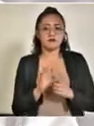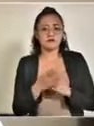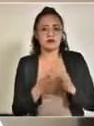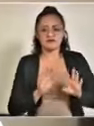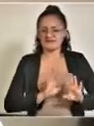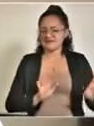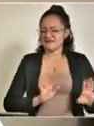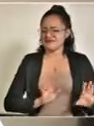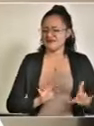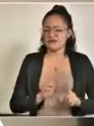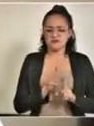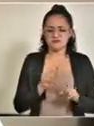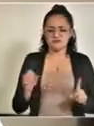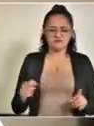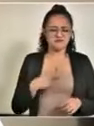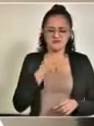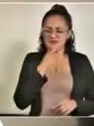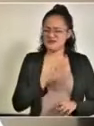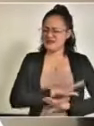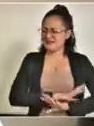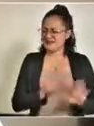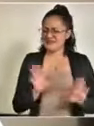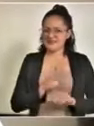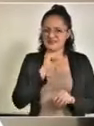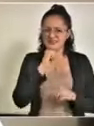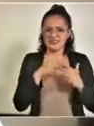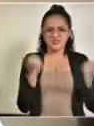organización. Nadie.